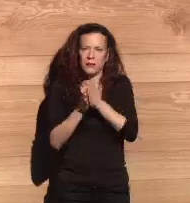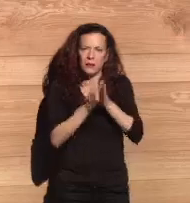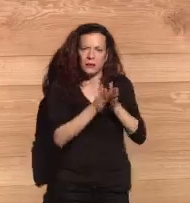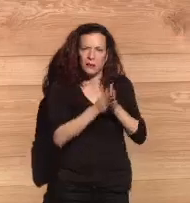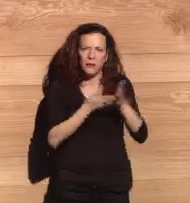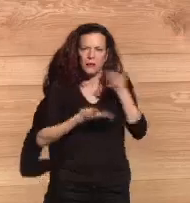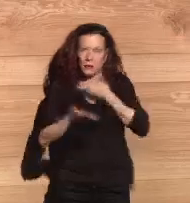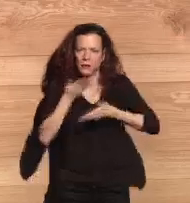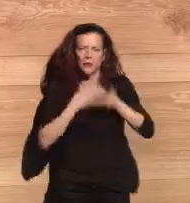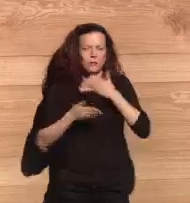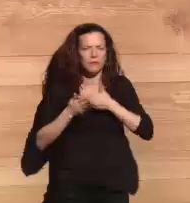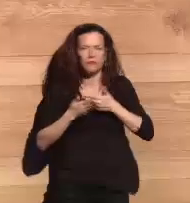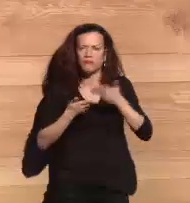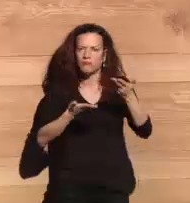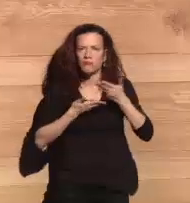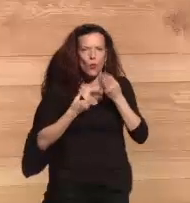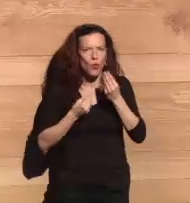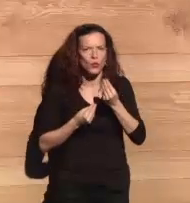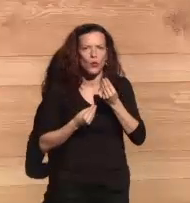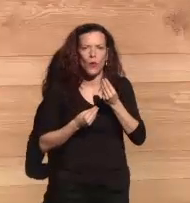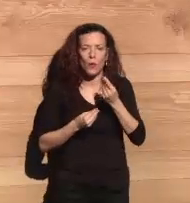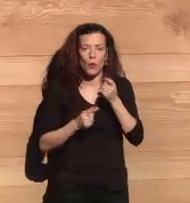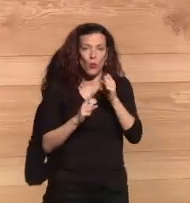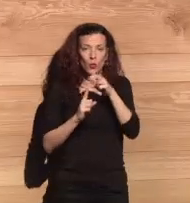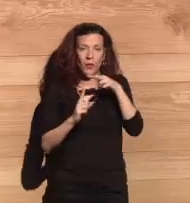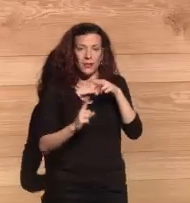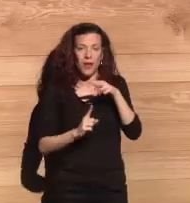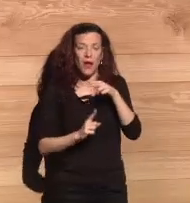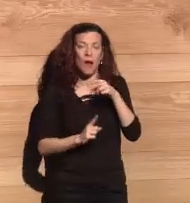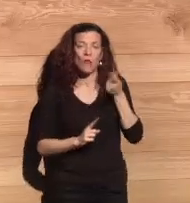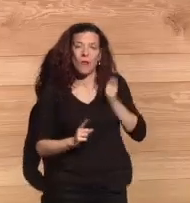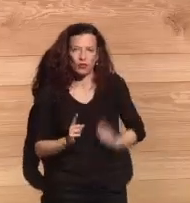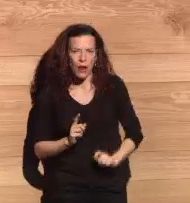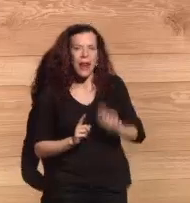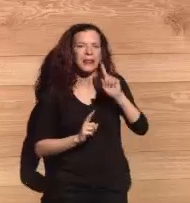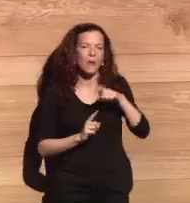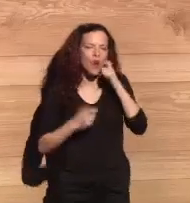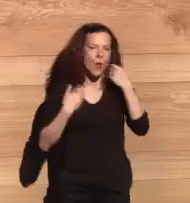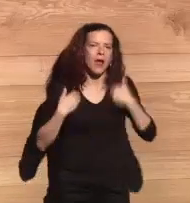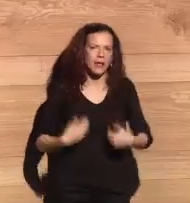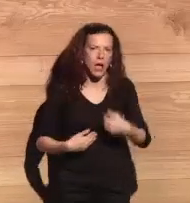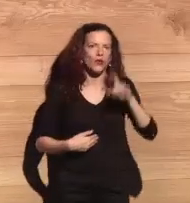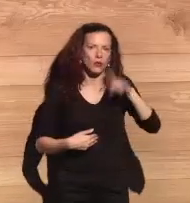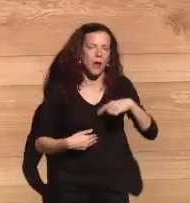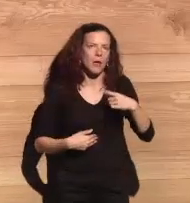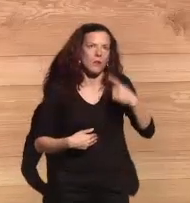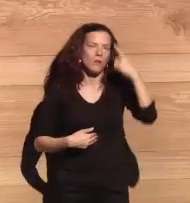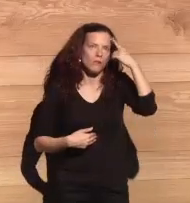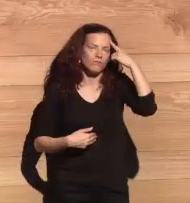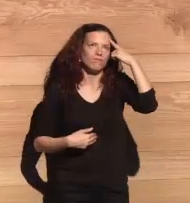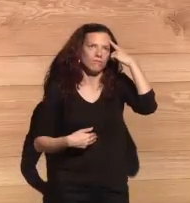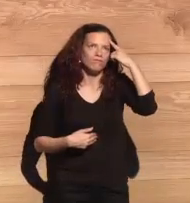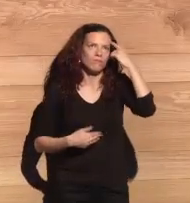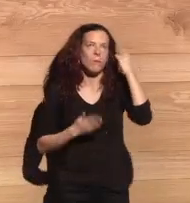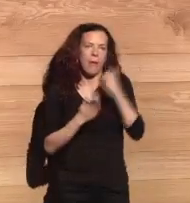muchísimo, no solo personalmente del lado profesional, pero humanitario, obviamente, ¿no? Por todo que uno ve,